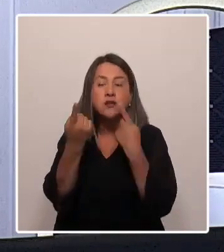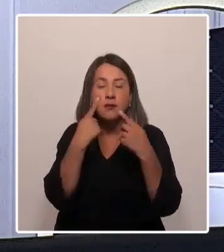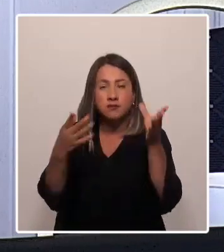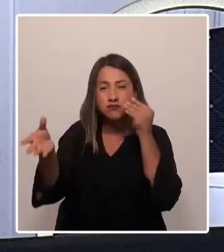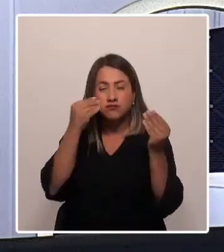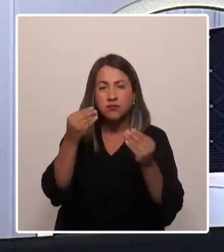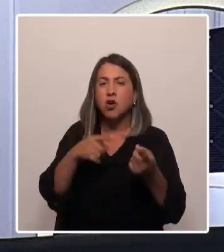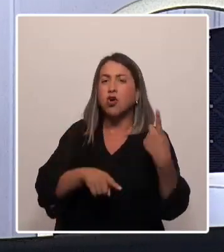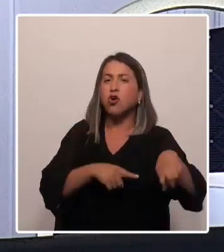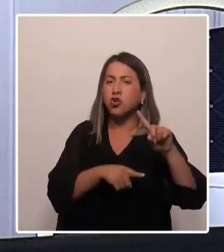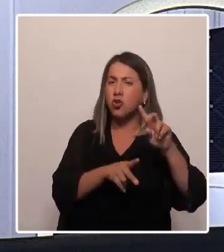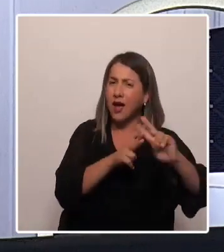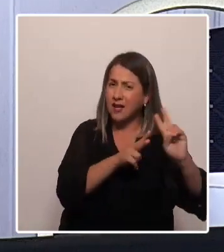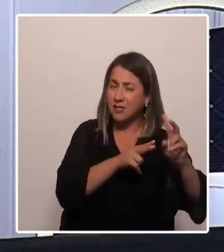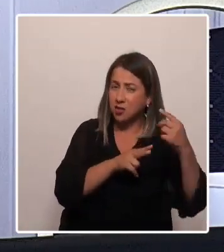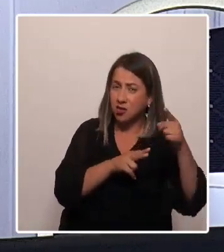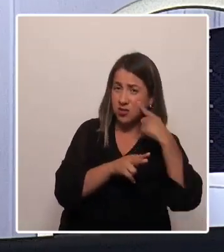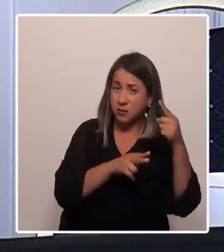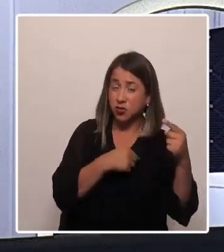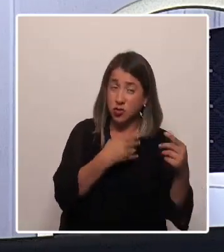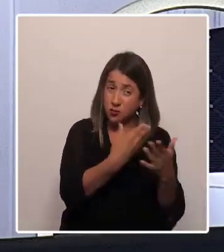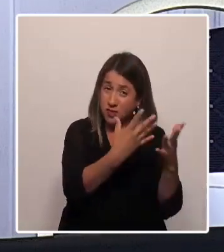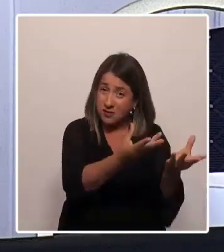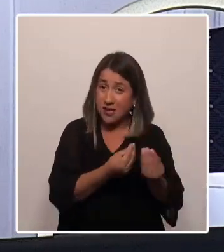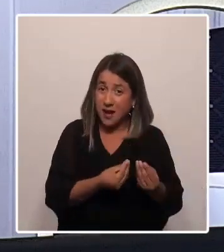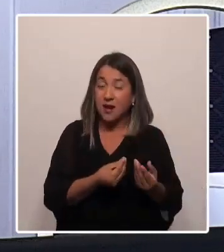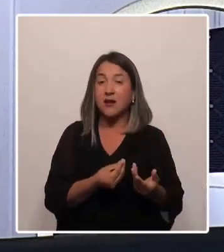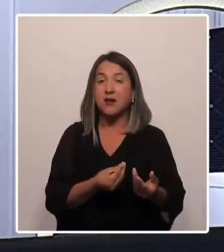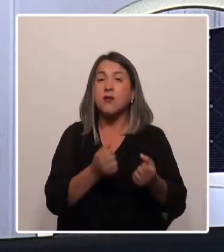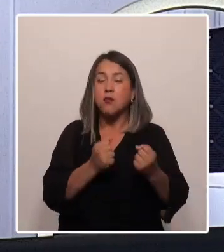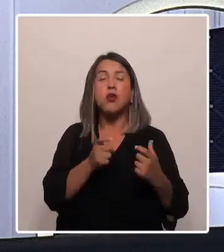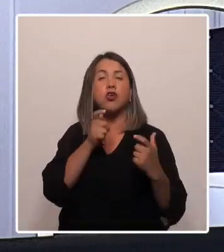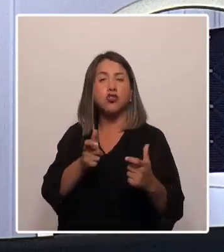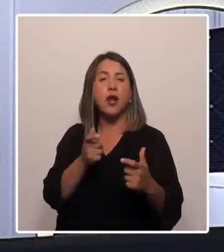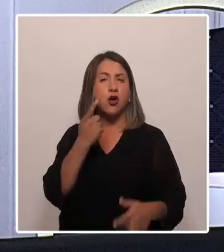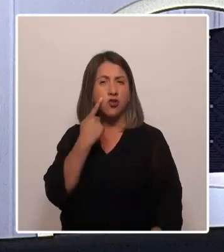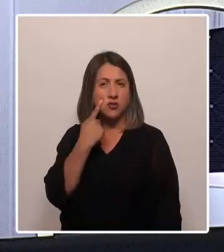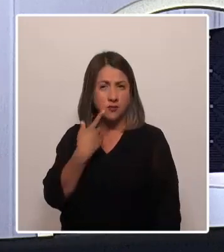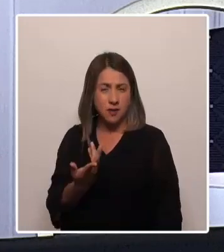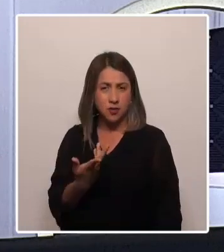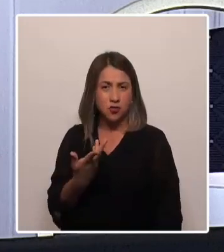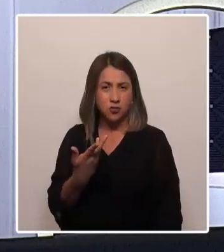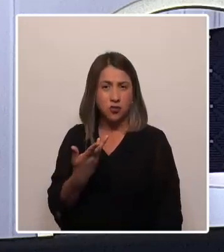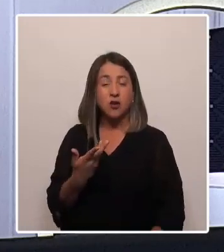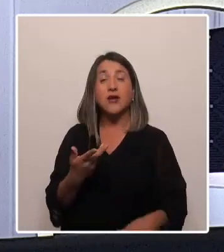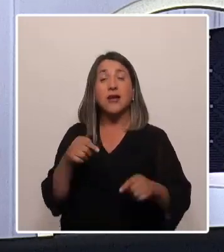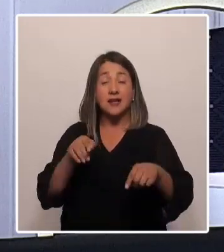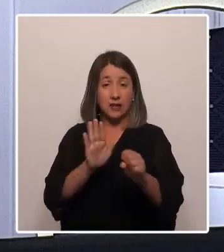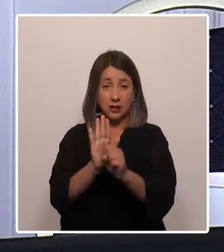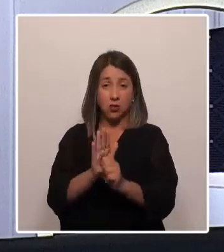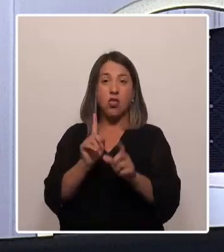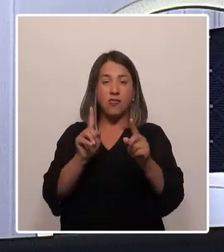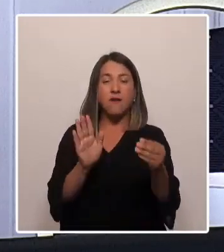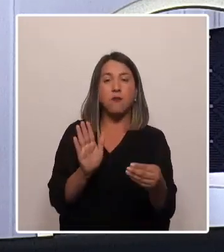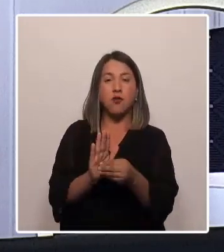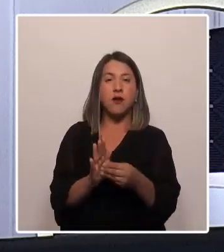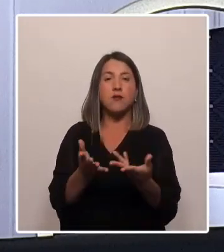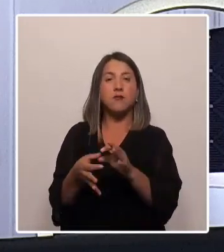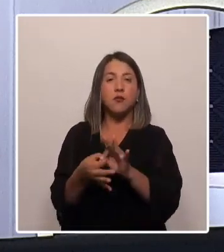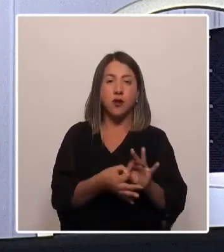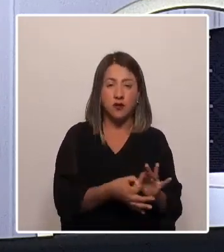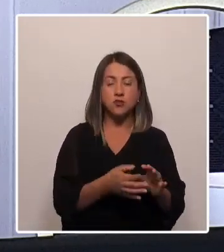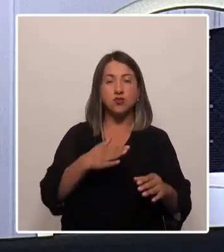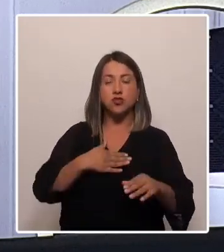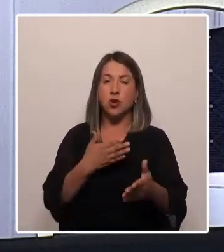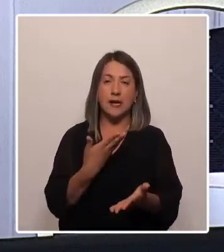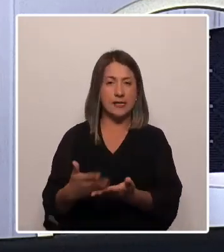otros? ¿Se puede controlar los conocimientos? Creo que este artículo debe precisarse y es por esto que rechazaré